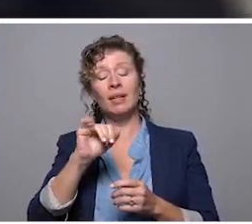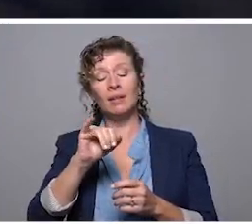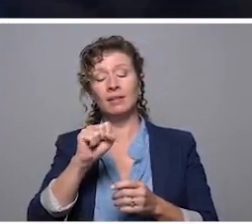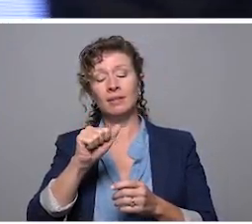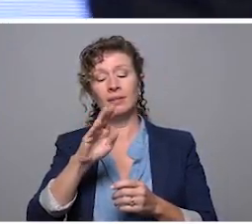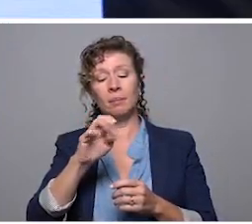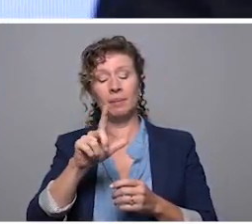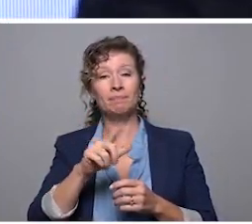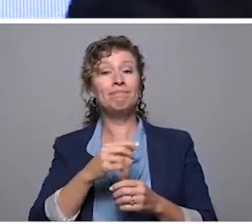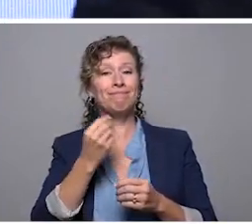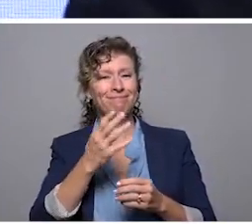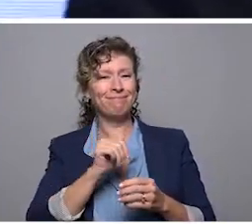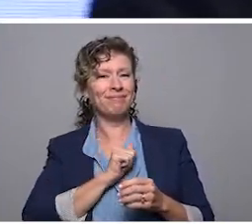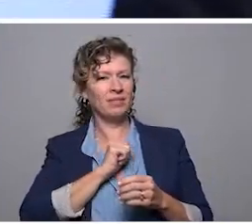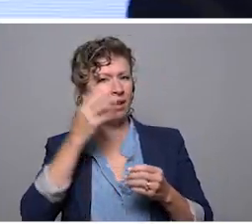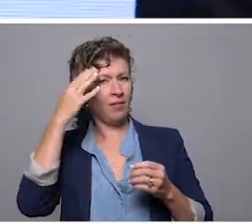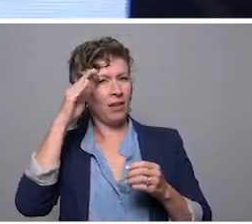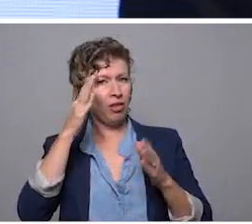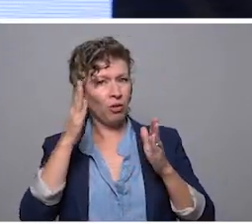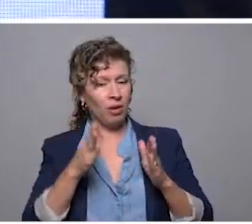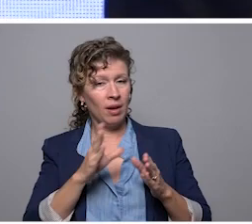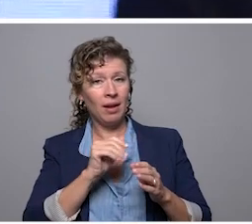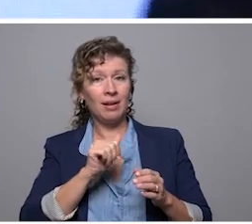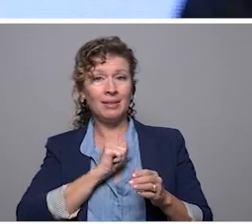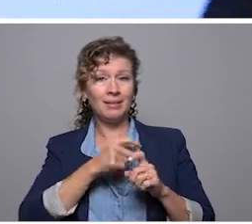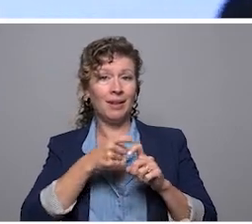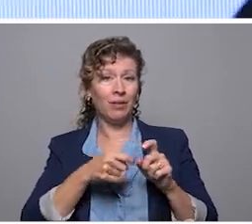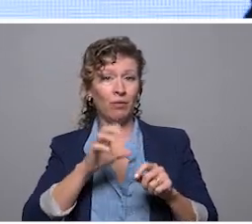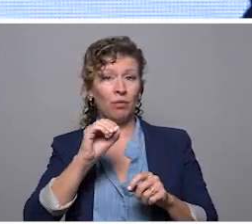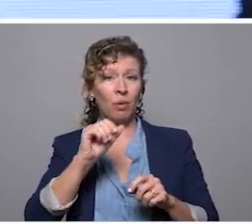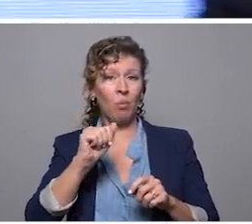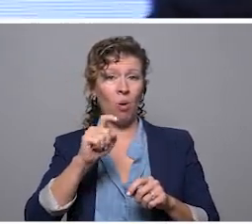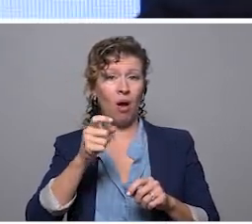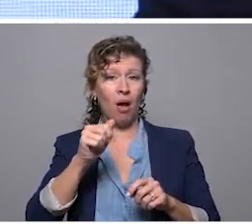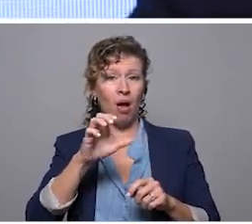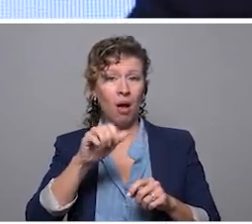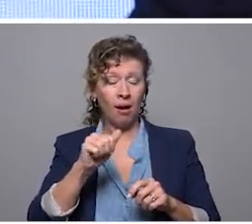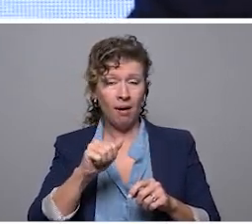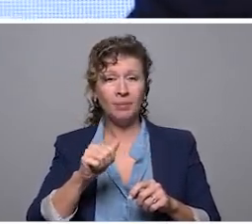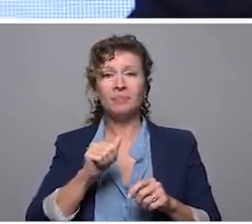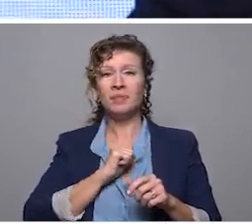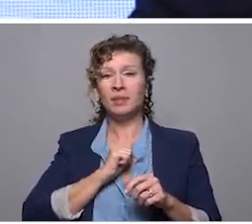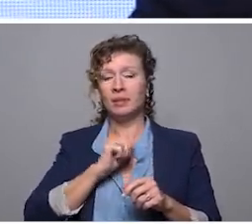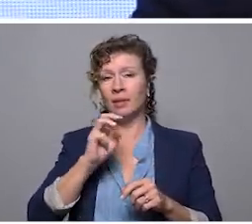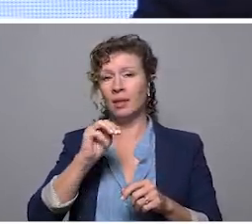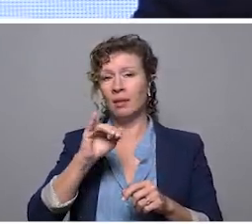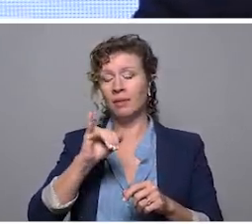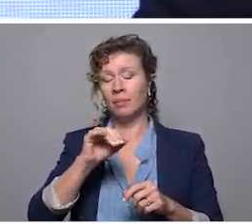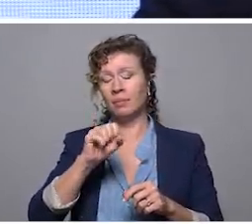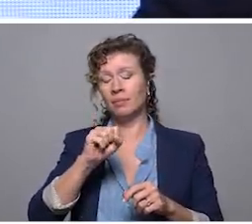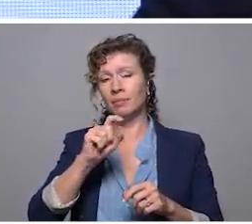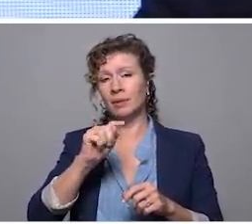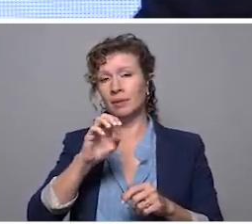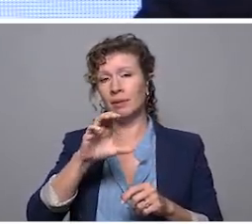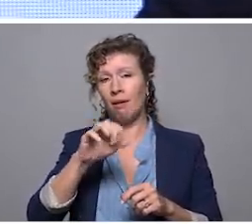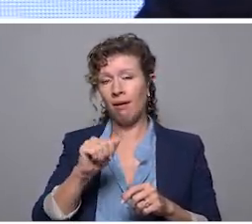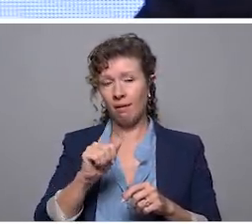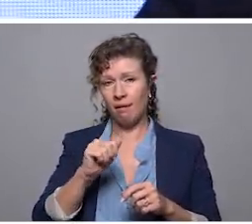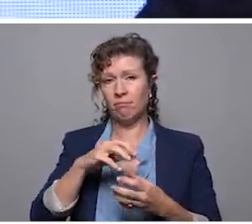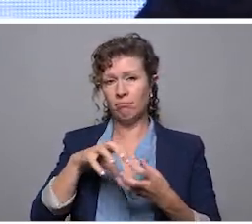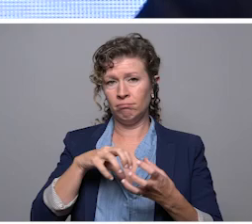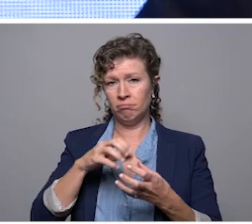también oaxaqueña mixteca Así es que tengo una trayectoria muy fuerte de